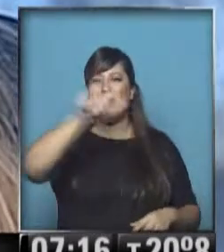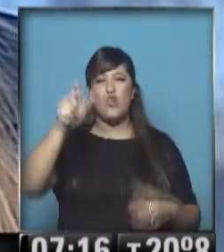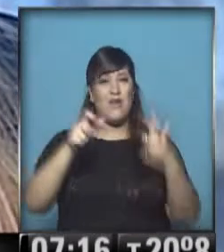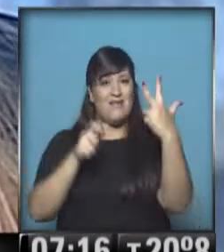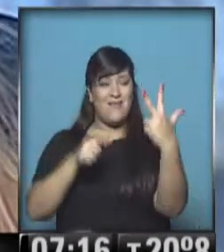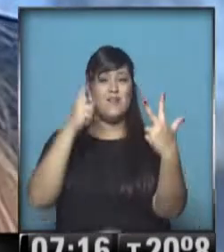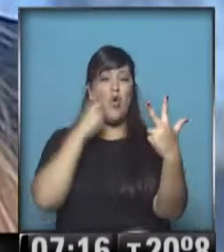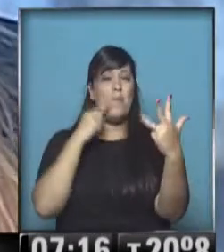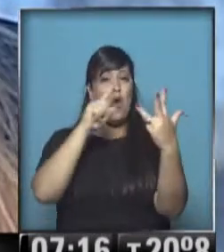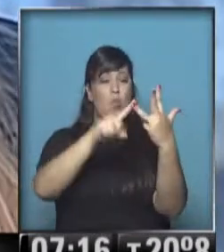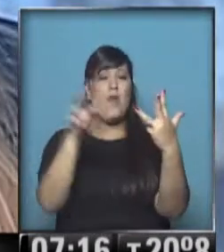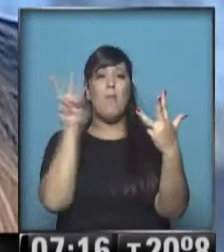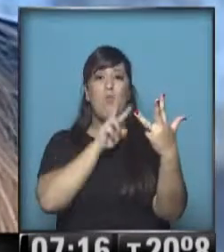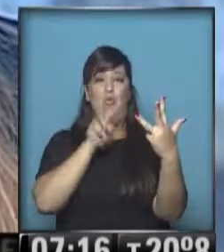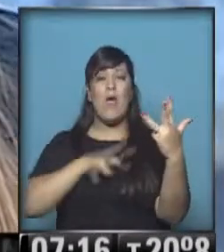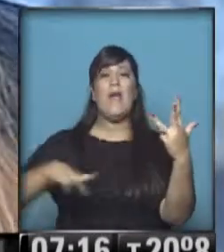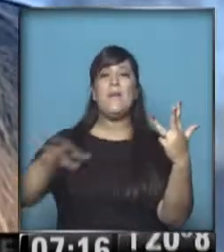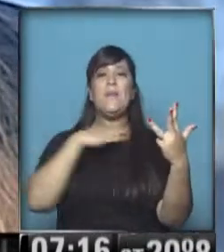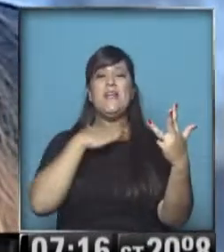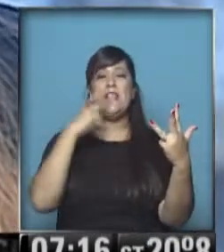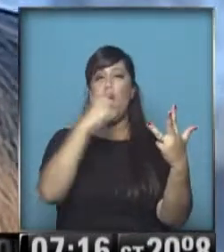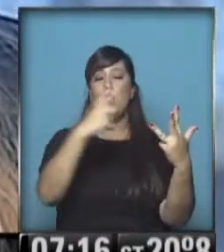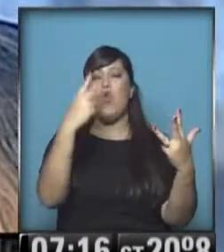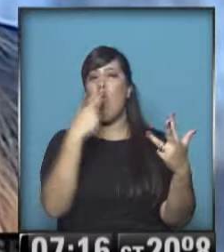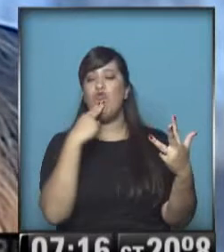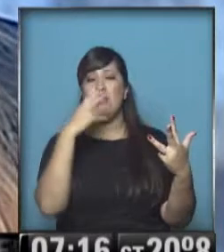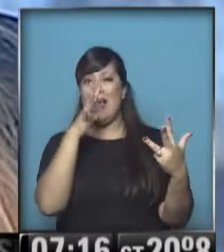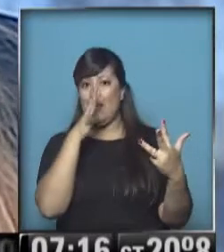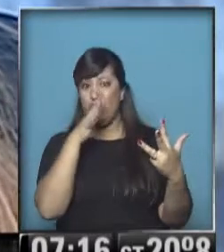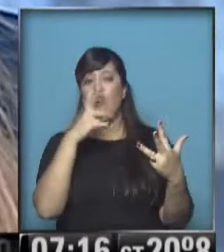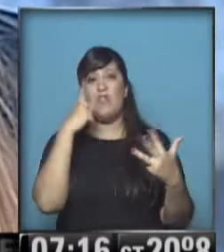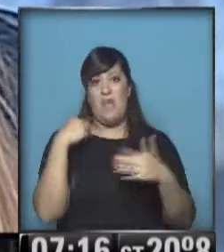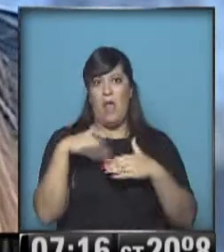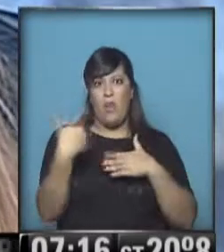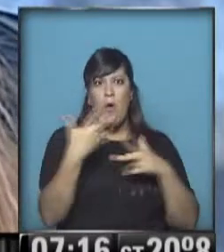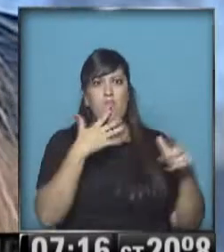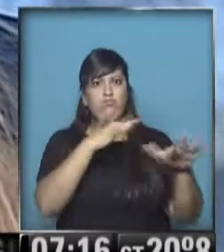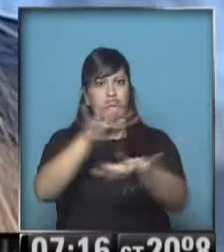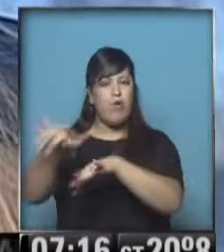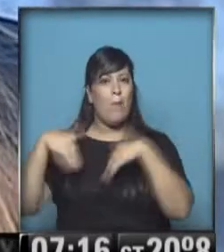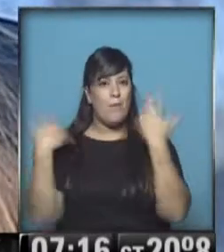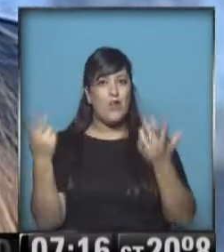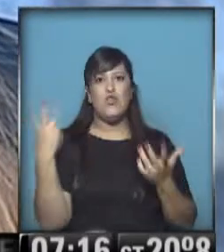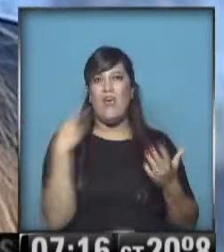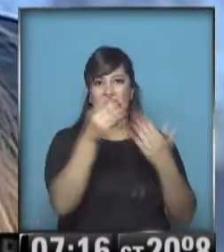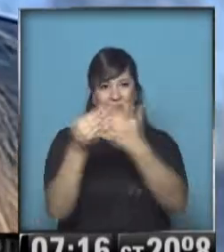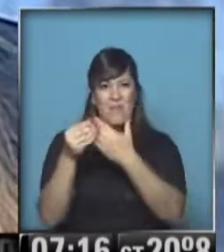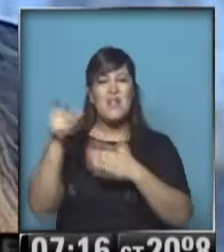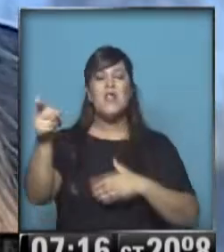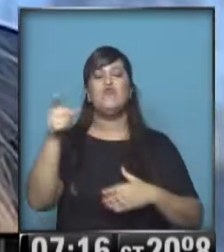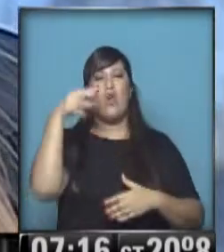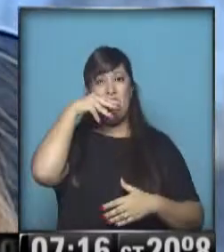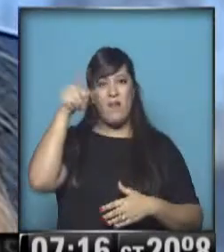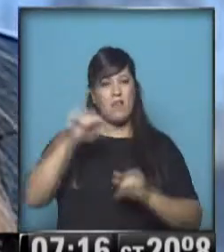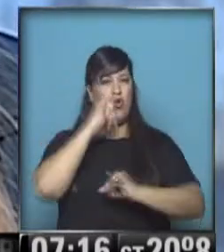mujer, en la Villa 1114. Claro, las repercusiones el día después, Aníbal Fernández, el jefe de gabinete, se refirió a este tema. Y también,